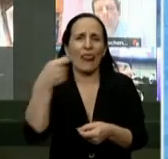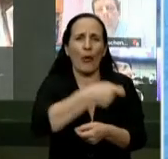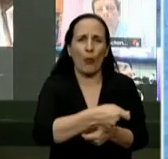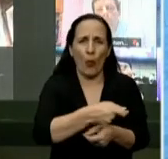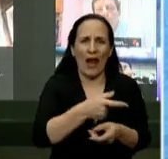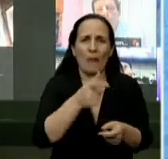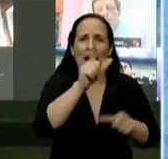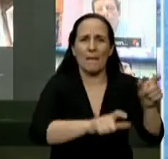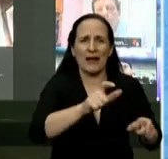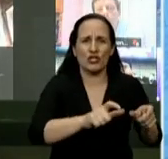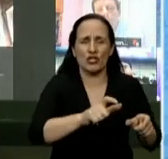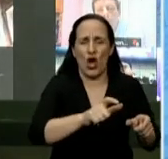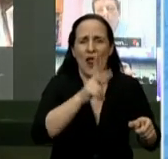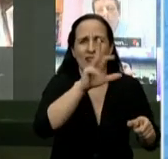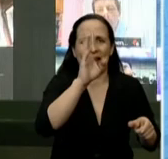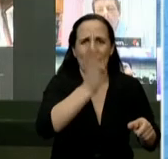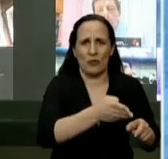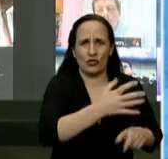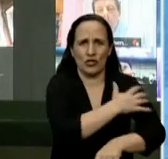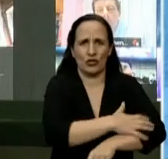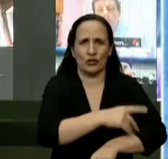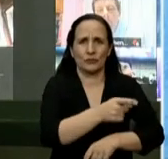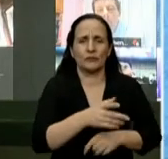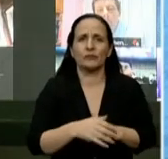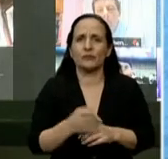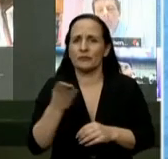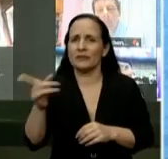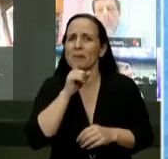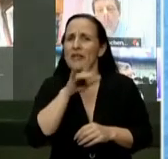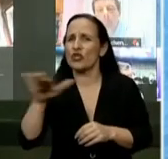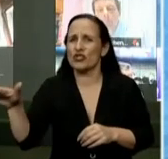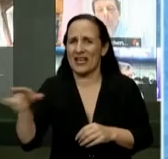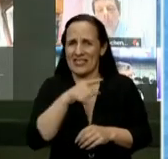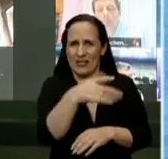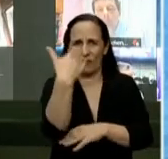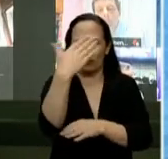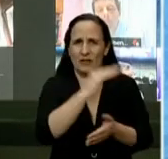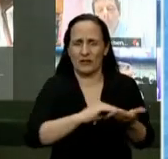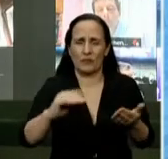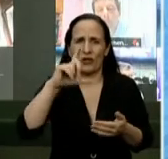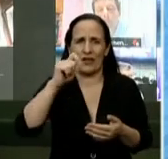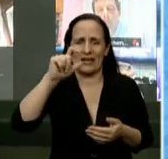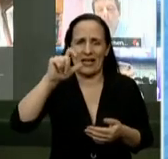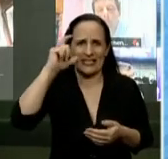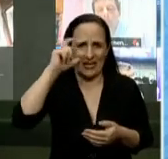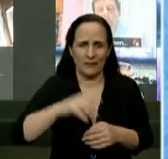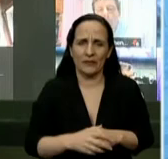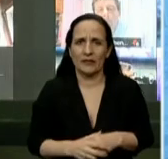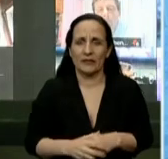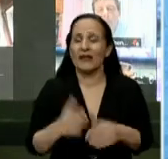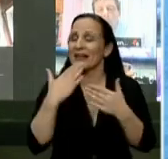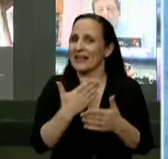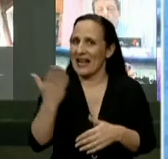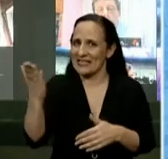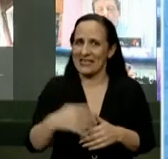más pobre de la población y especialmente... Diputados, les pido silencio, dan uso de la palabra al diputado Cacace. Especialmente,